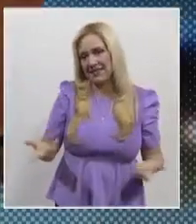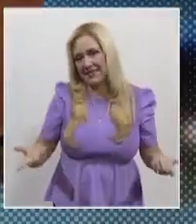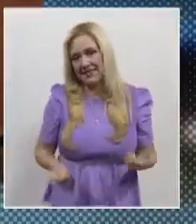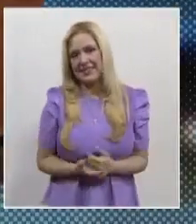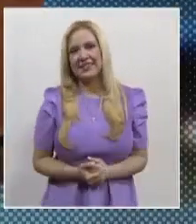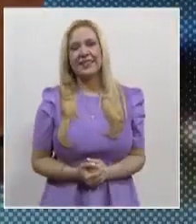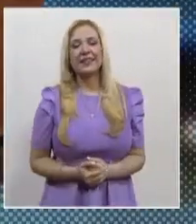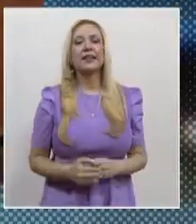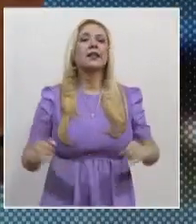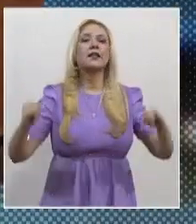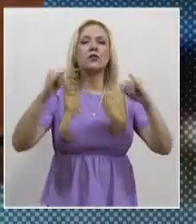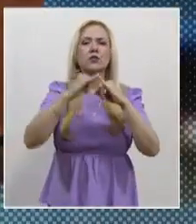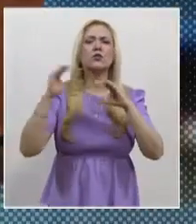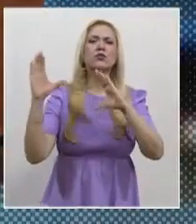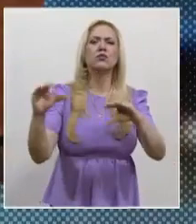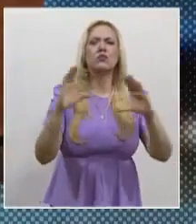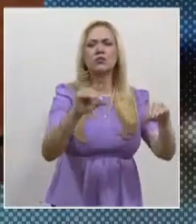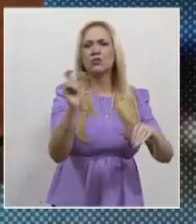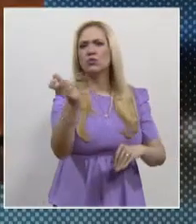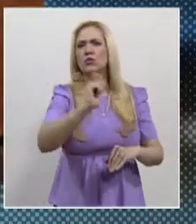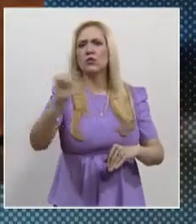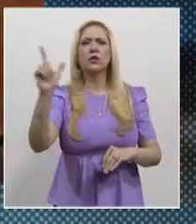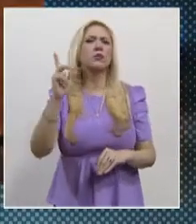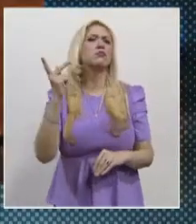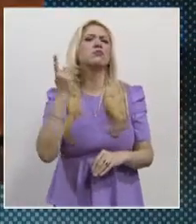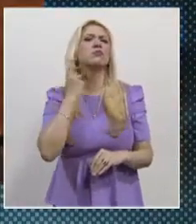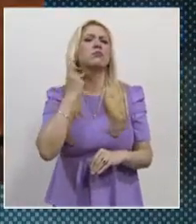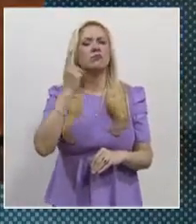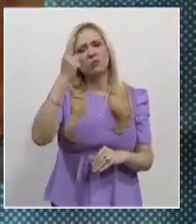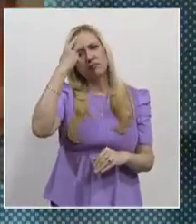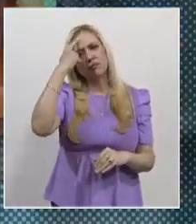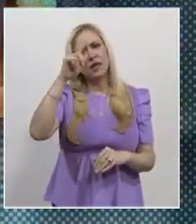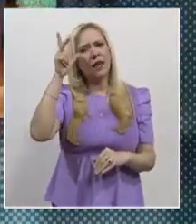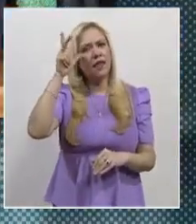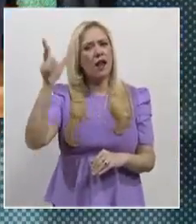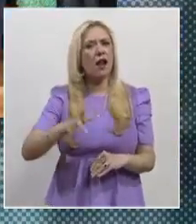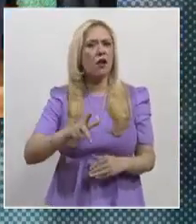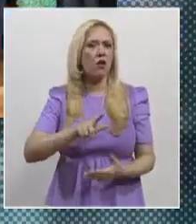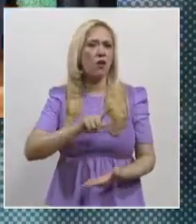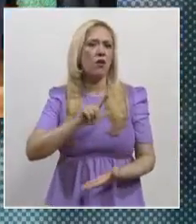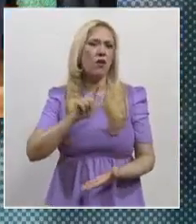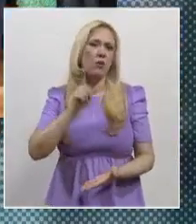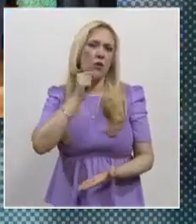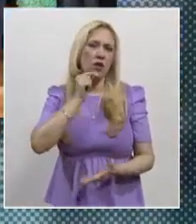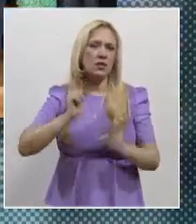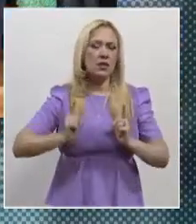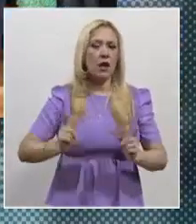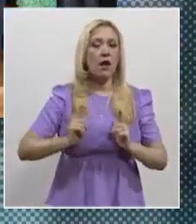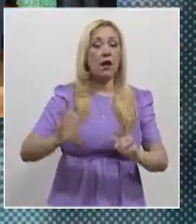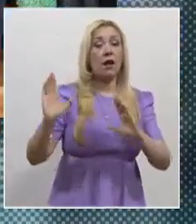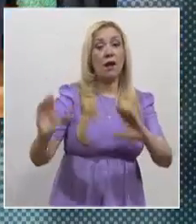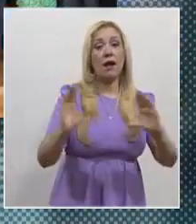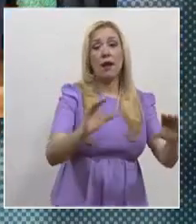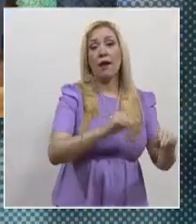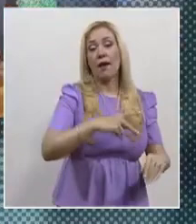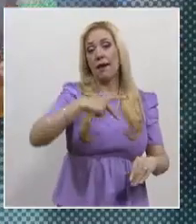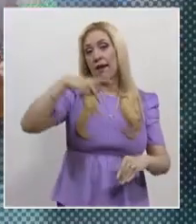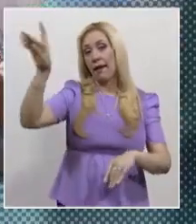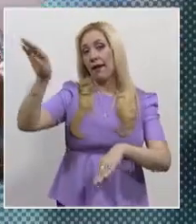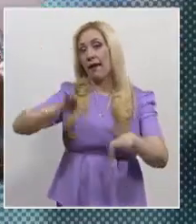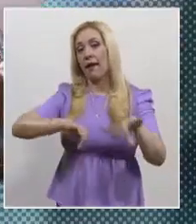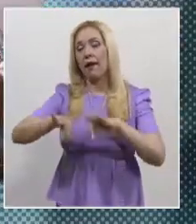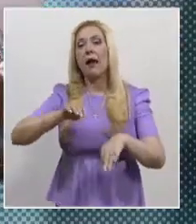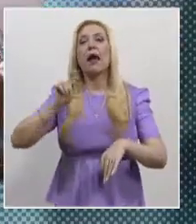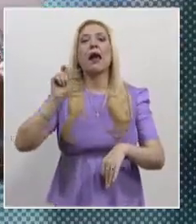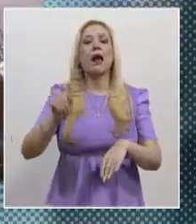El Instituto de Formación Profesional de la Procuraduría de Justicia hidalguense capacitó a personal del Poder Judicial del Estado